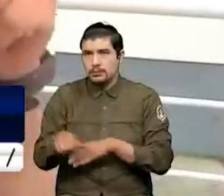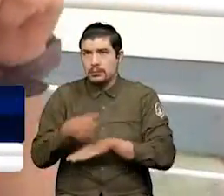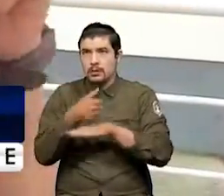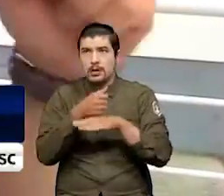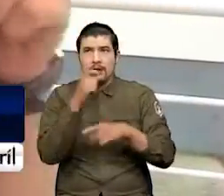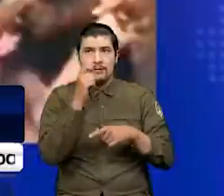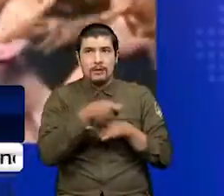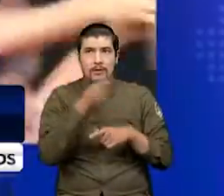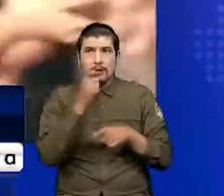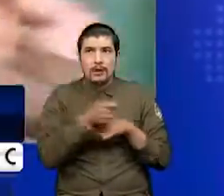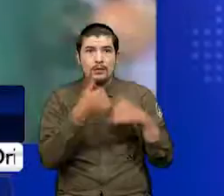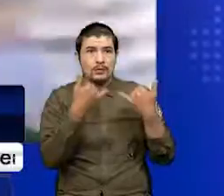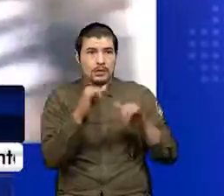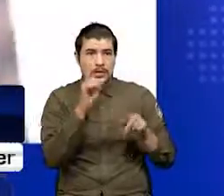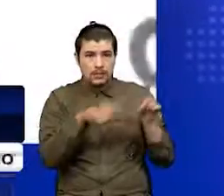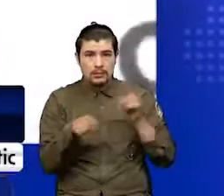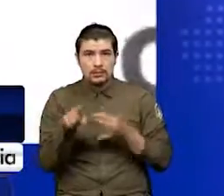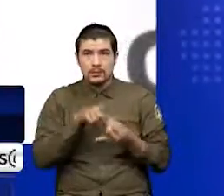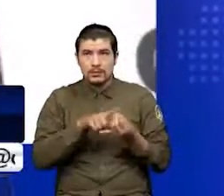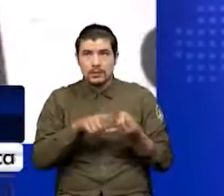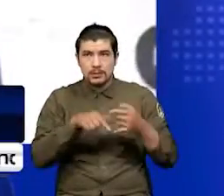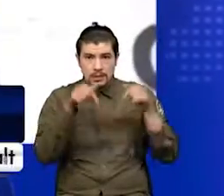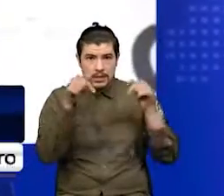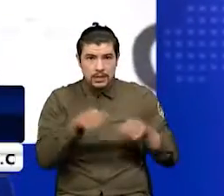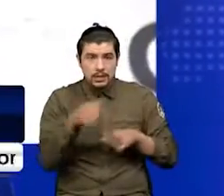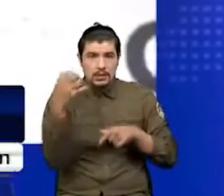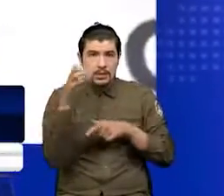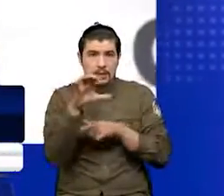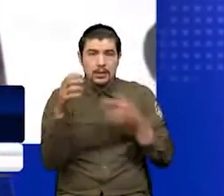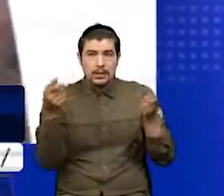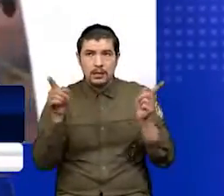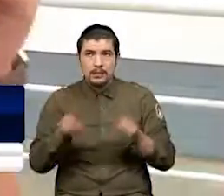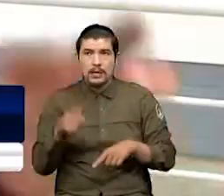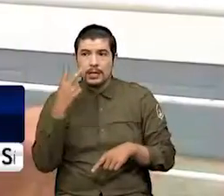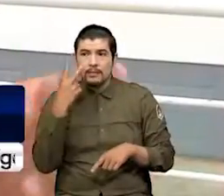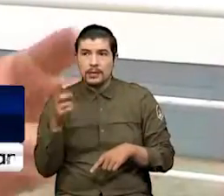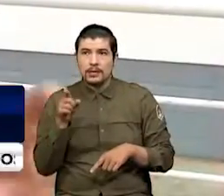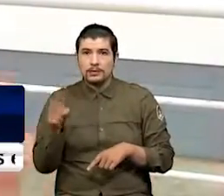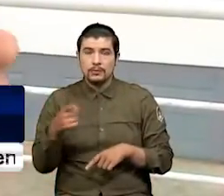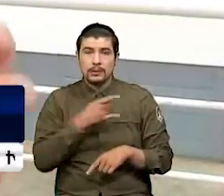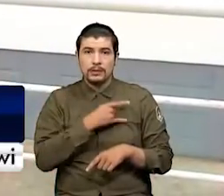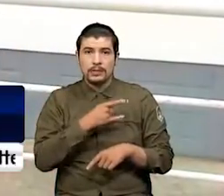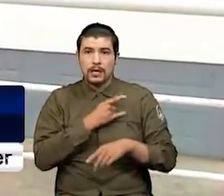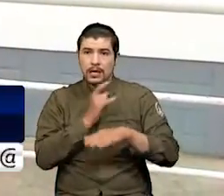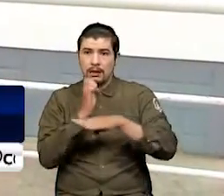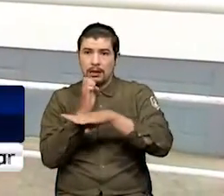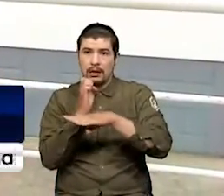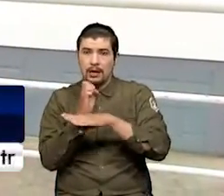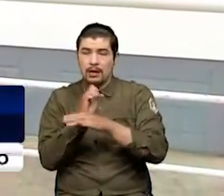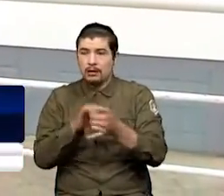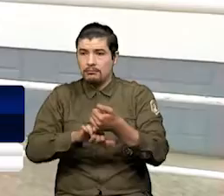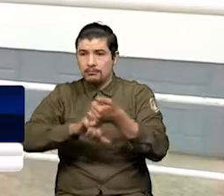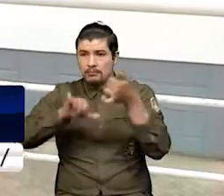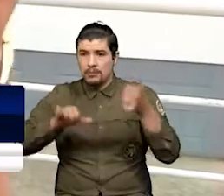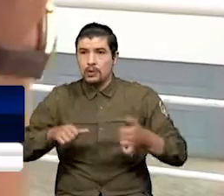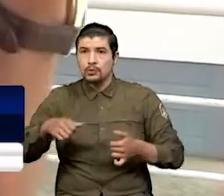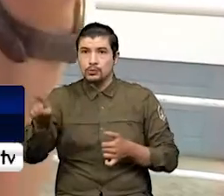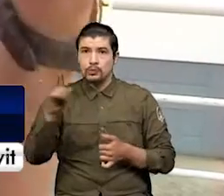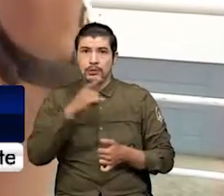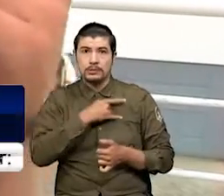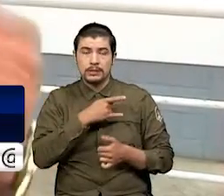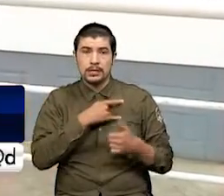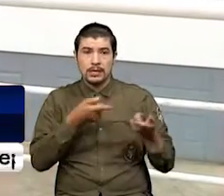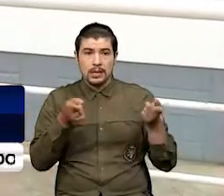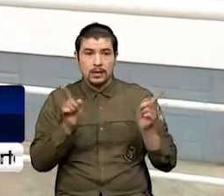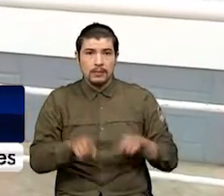ya se han registrado en el país también vamos a encontrar que la universidad es un ente autónomo entonces la universidad también tiene sus